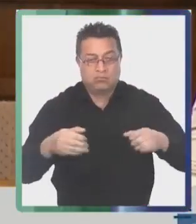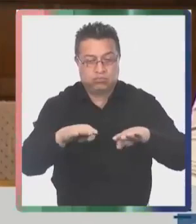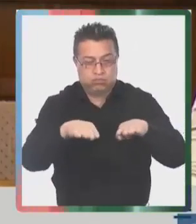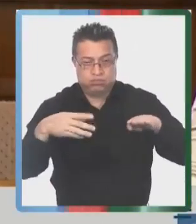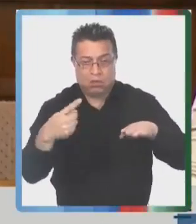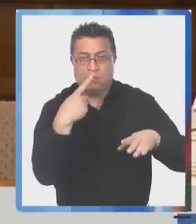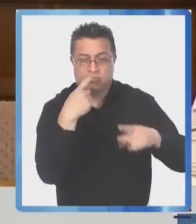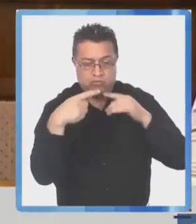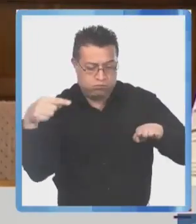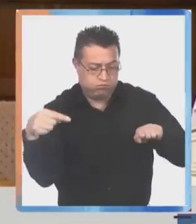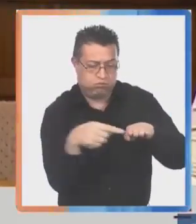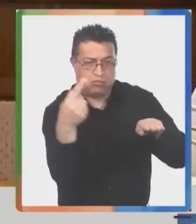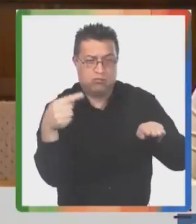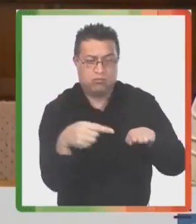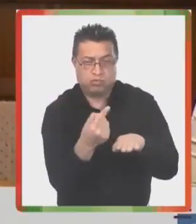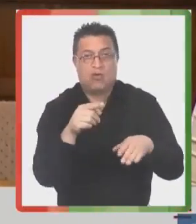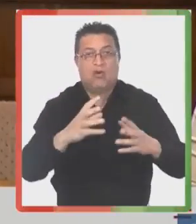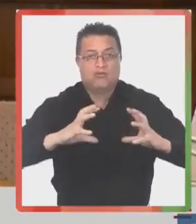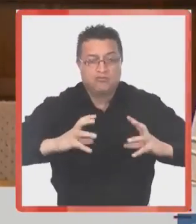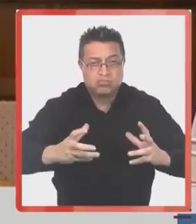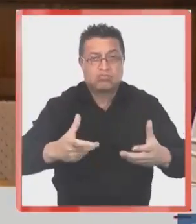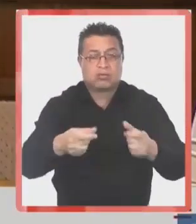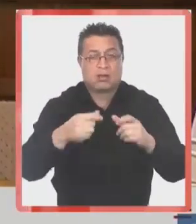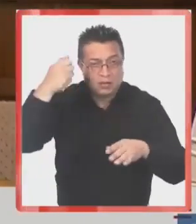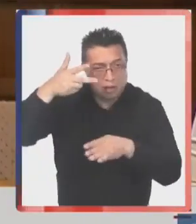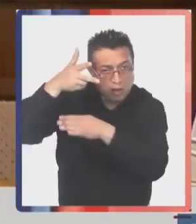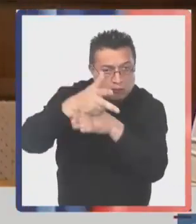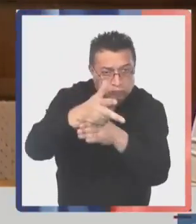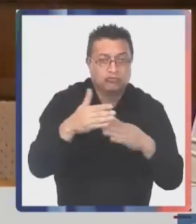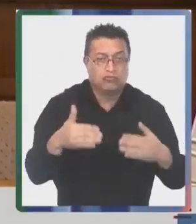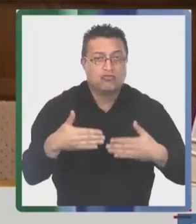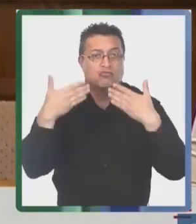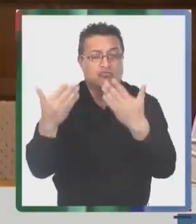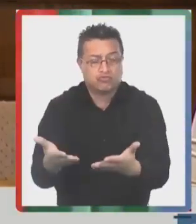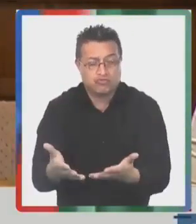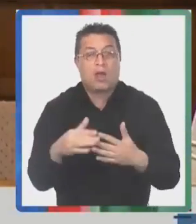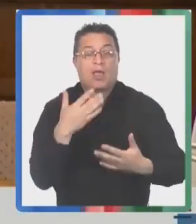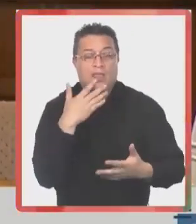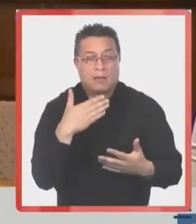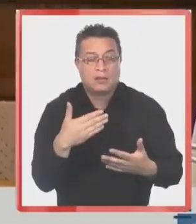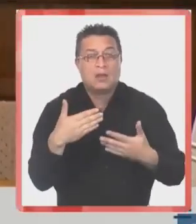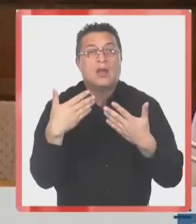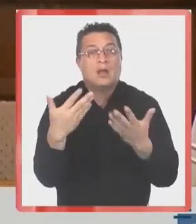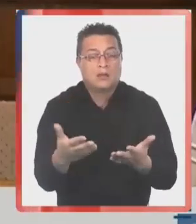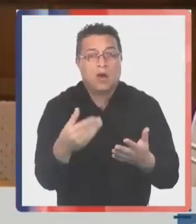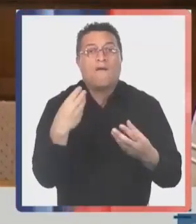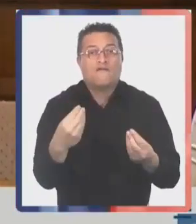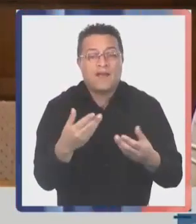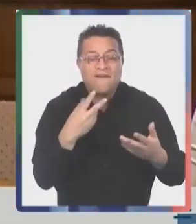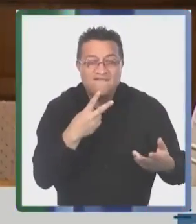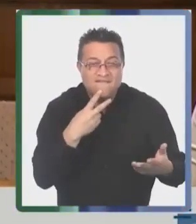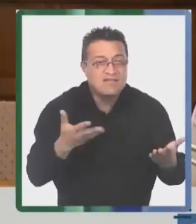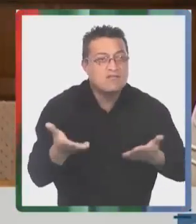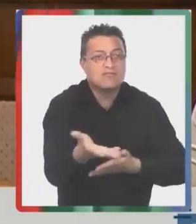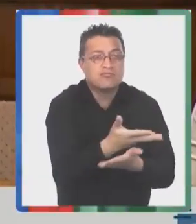PDI y de la Fiscalía, los carros MOWAT, las camionetas blindadas, las cámaras de seguridad, el